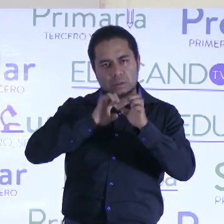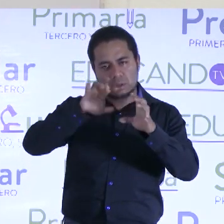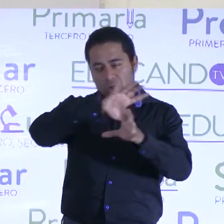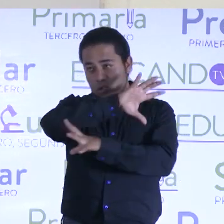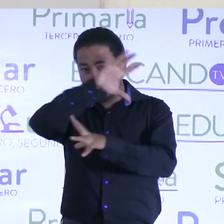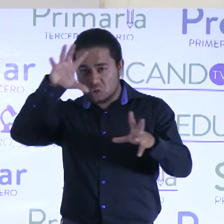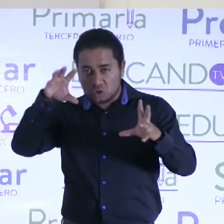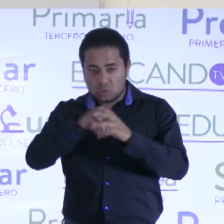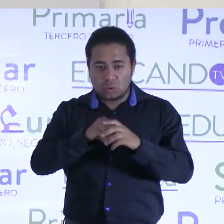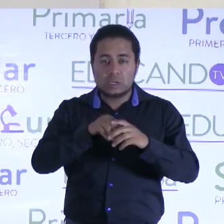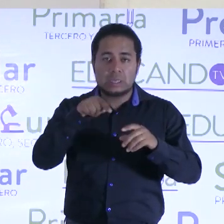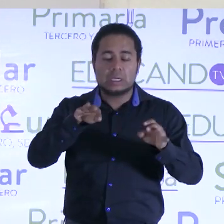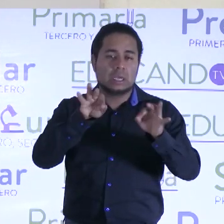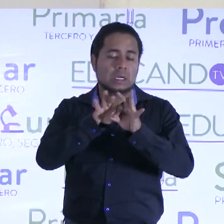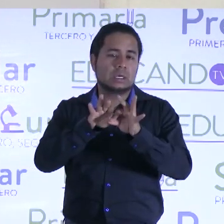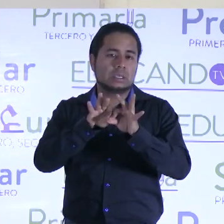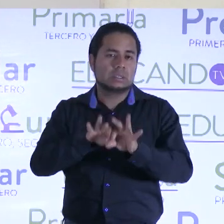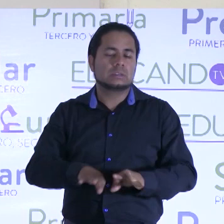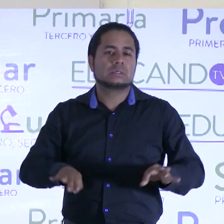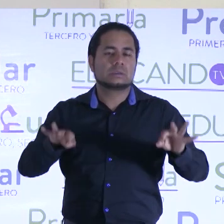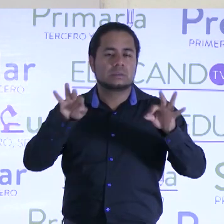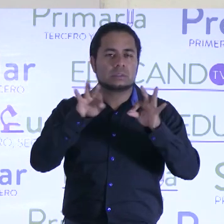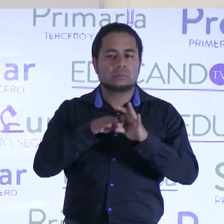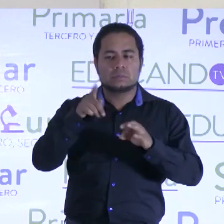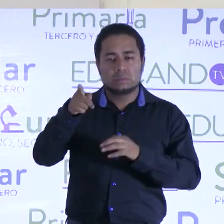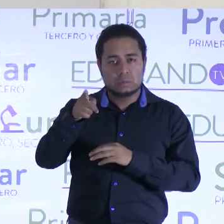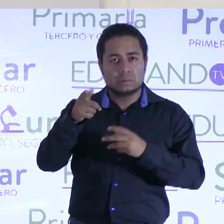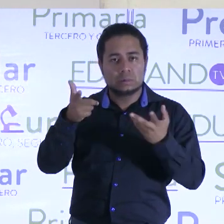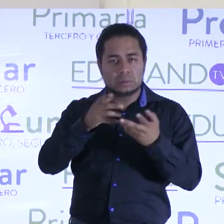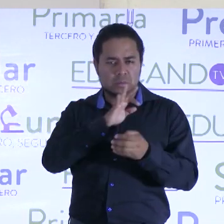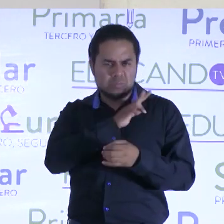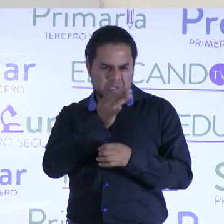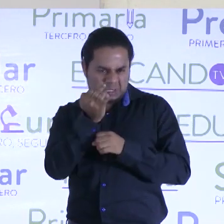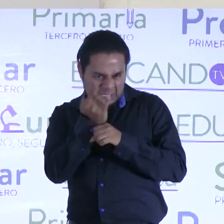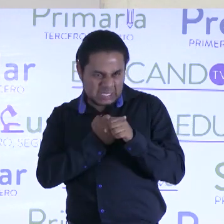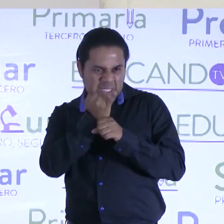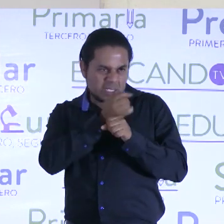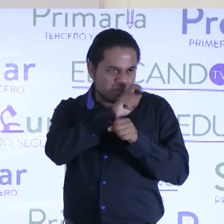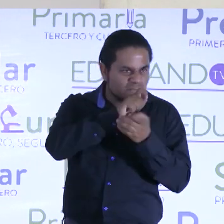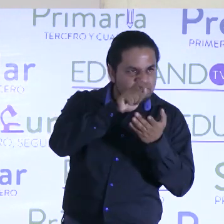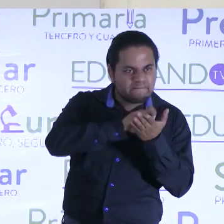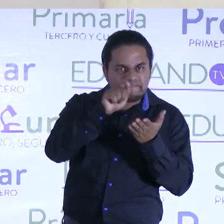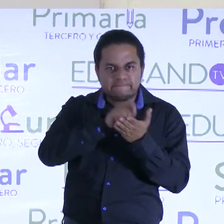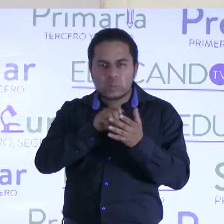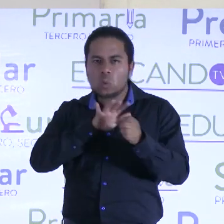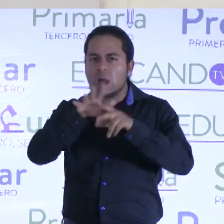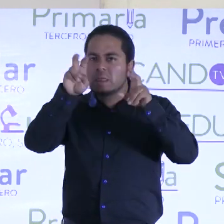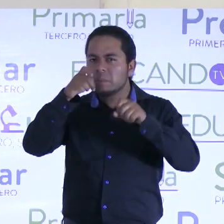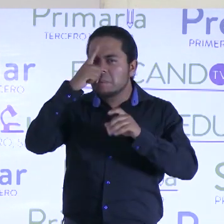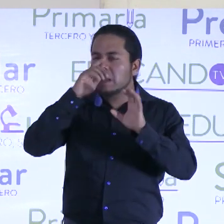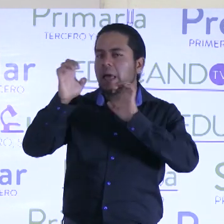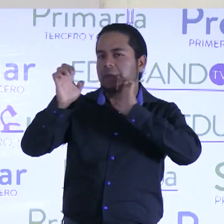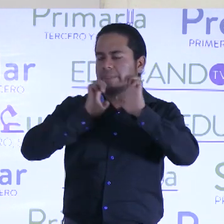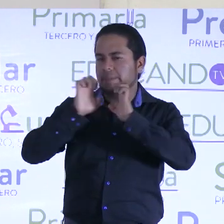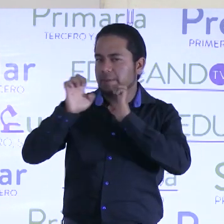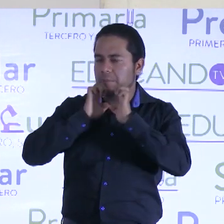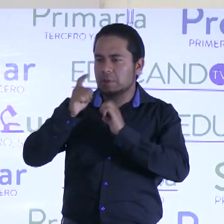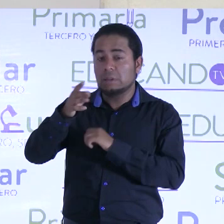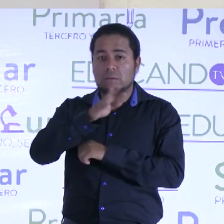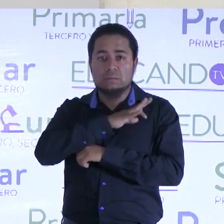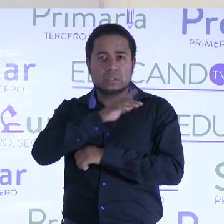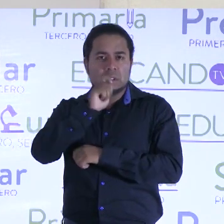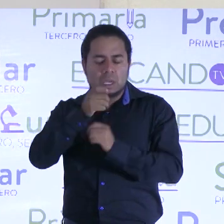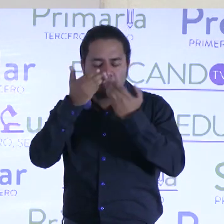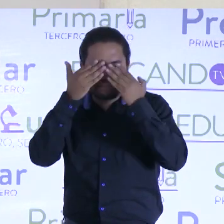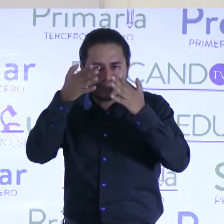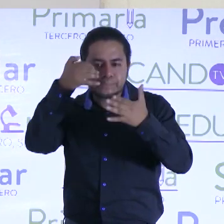entrevista. Es muy importante que tú puedas seguir investigando acerca del tema de la entrevista, porque te va a